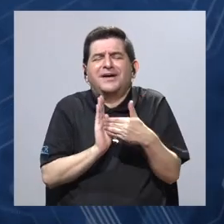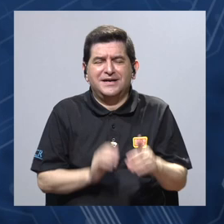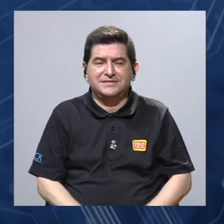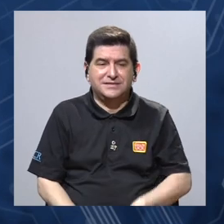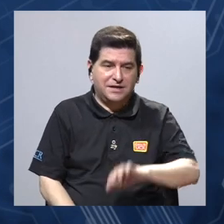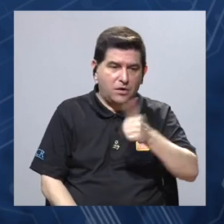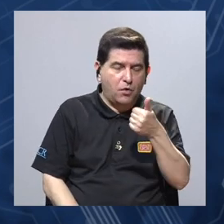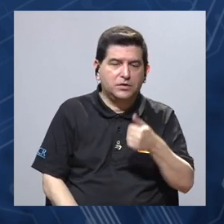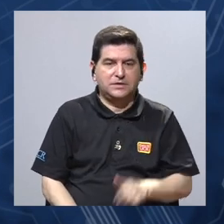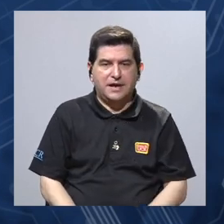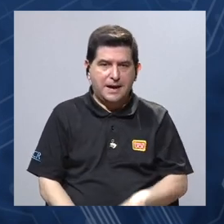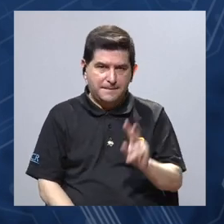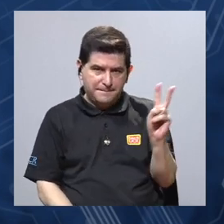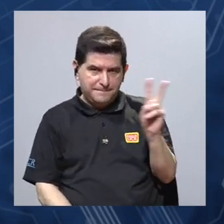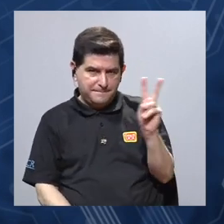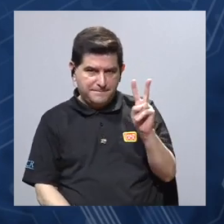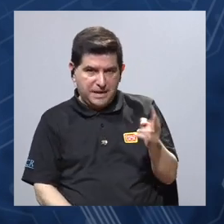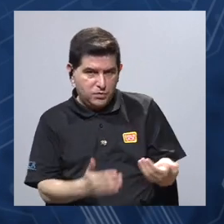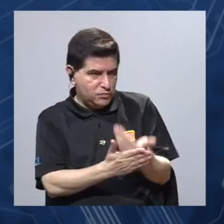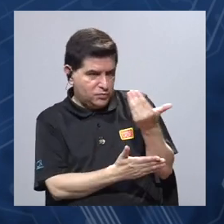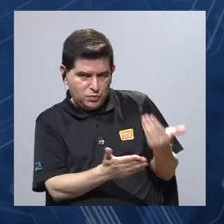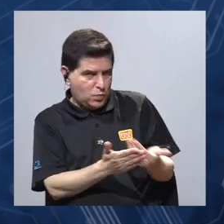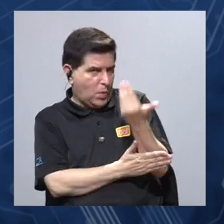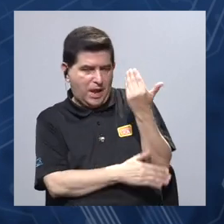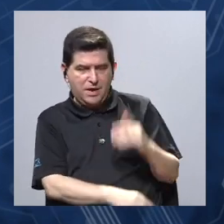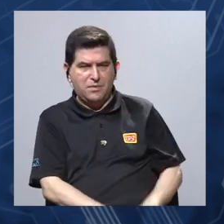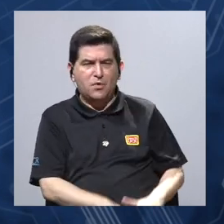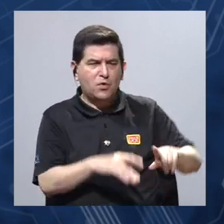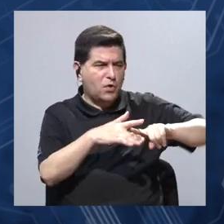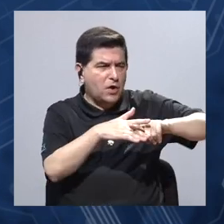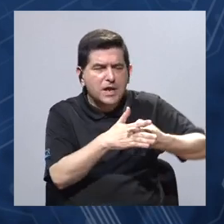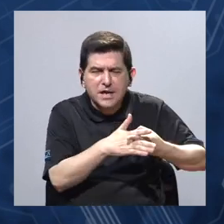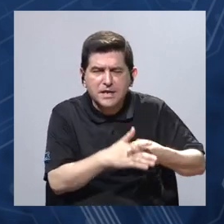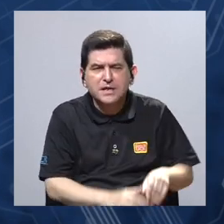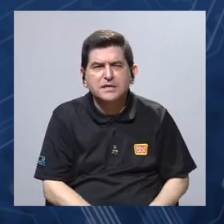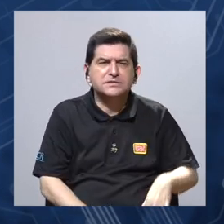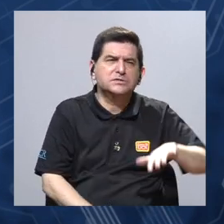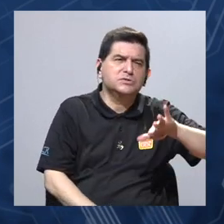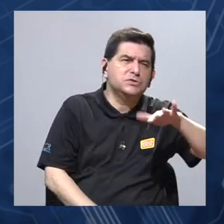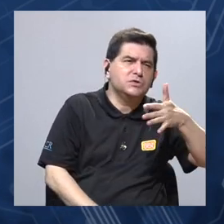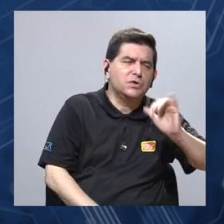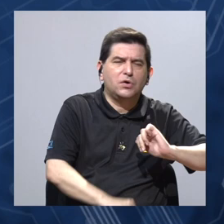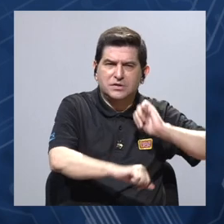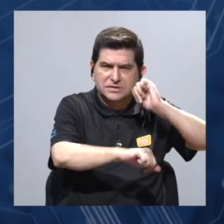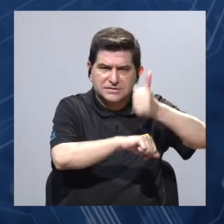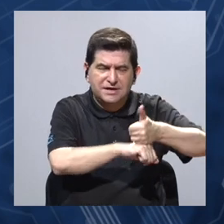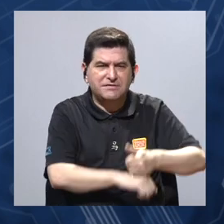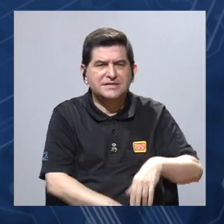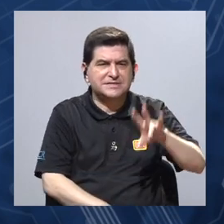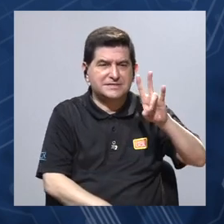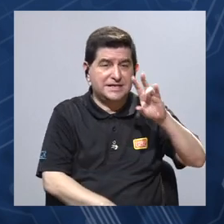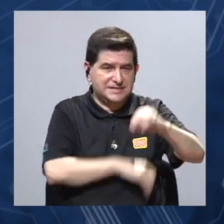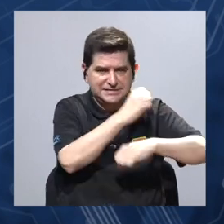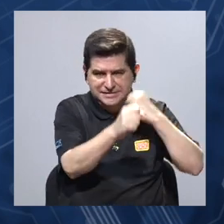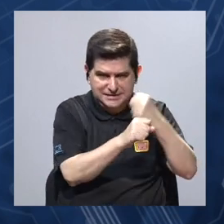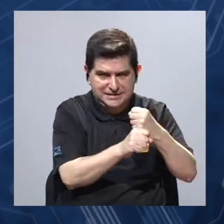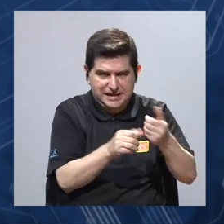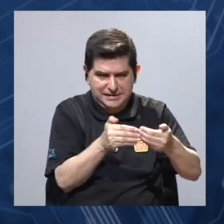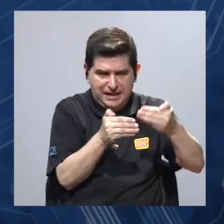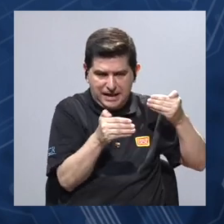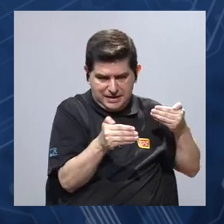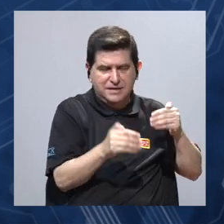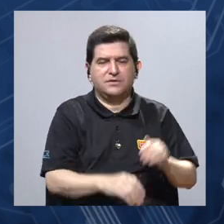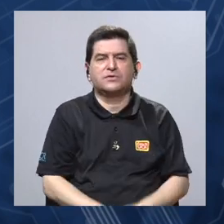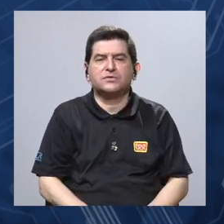agente, ¿verdad?, relativamente nuevo, cuyos orígenes se han trazado más o menos hace unos 70 años, más o menos,